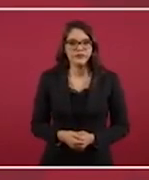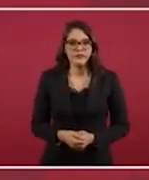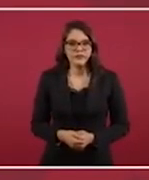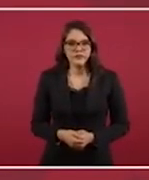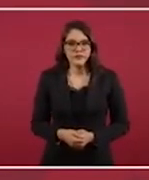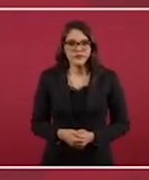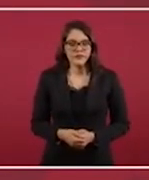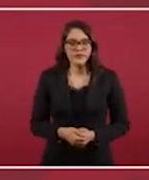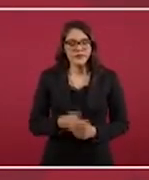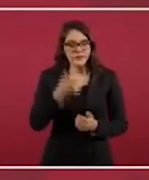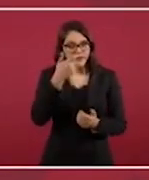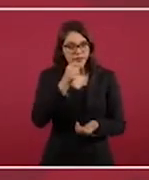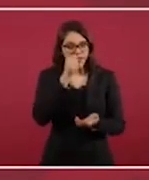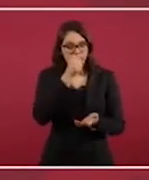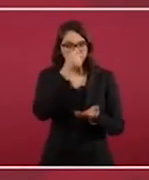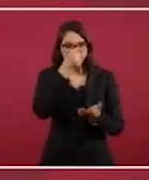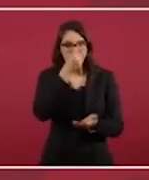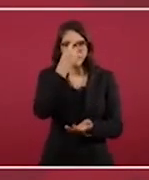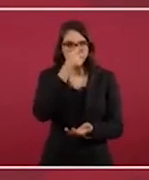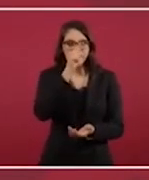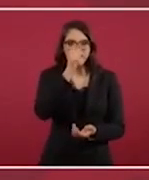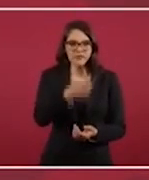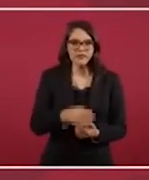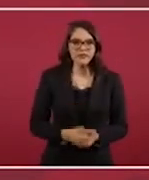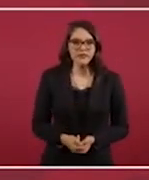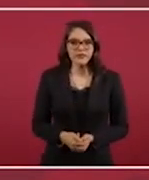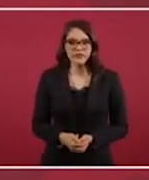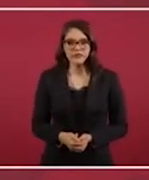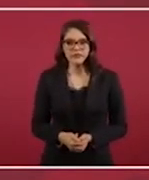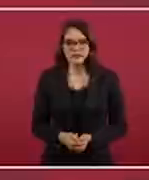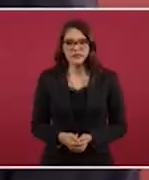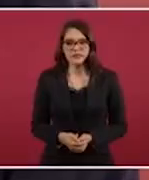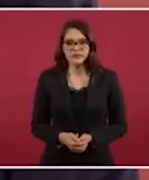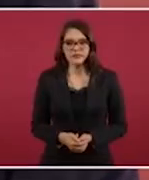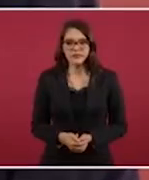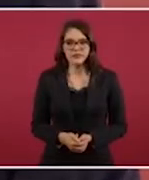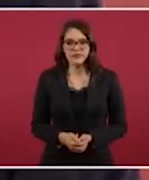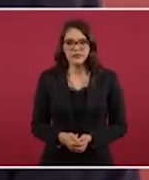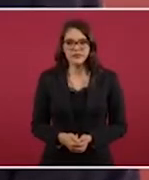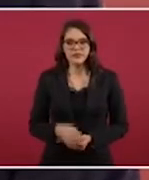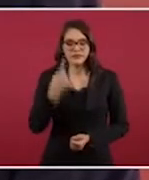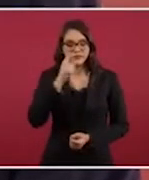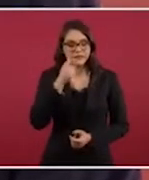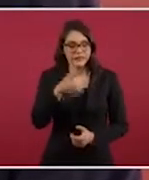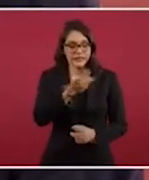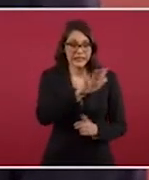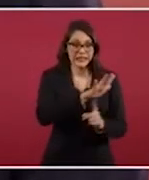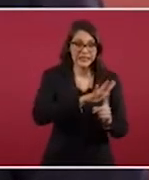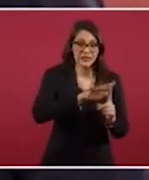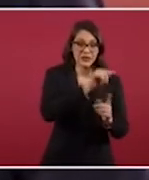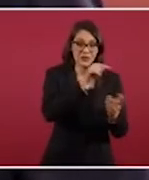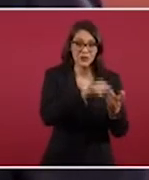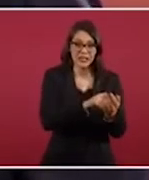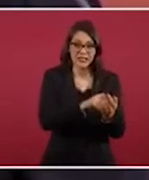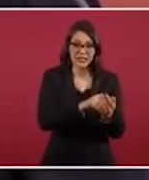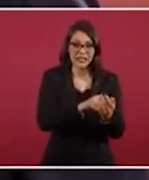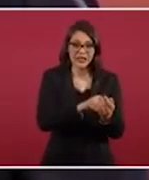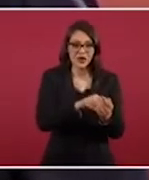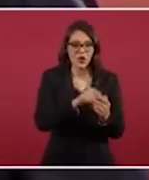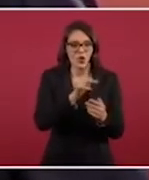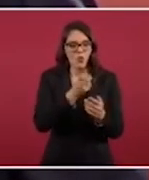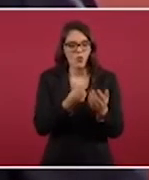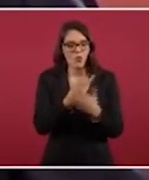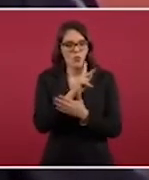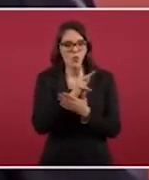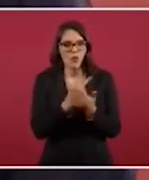el recurso para llevar a cabo ahí en esa región el programa sembrando vida